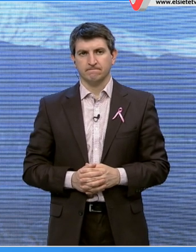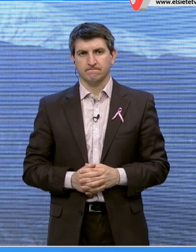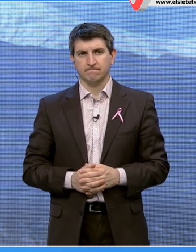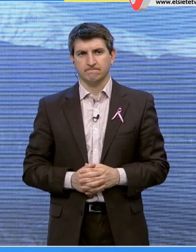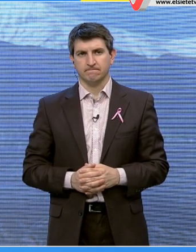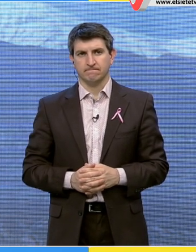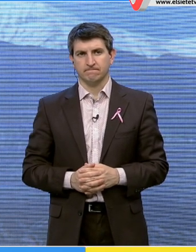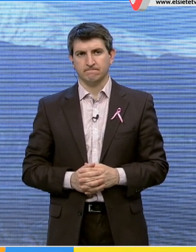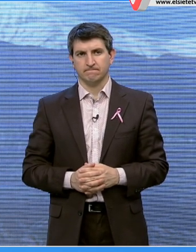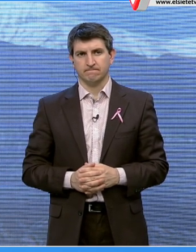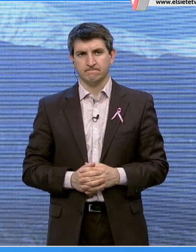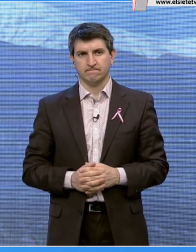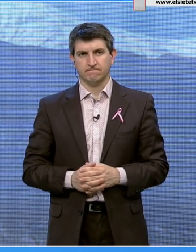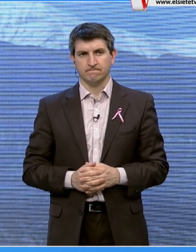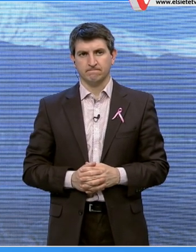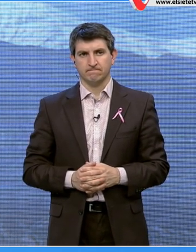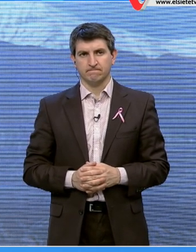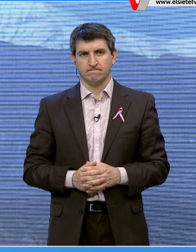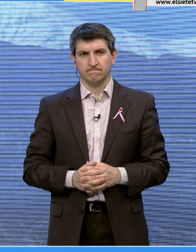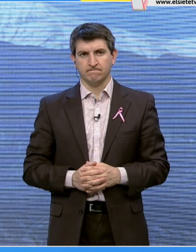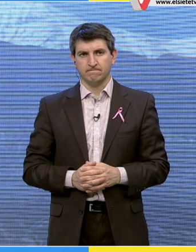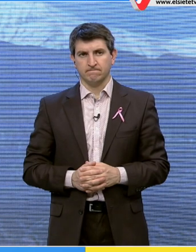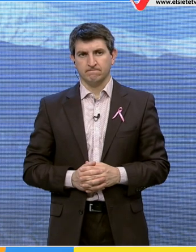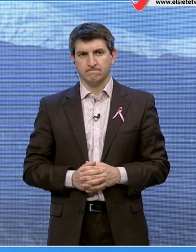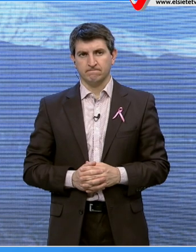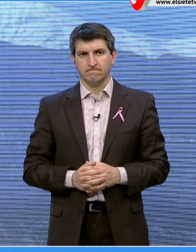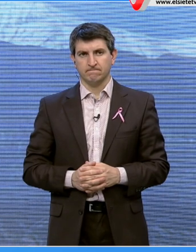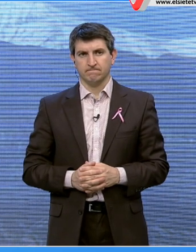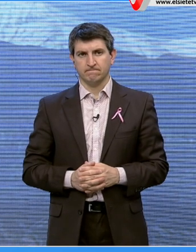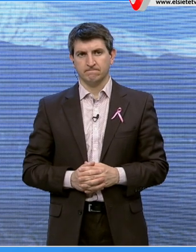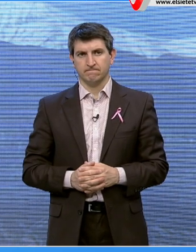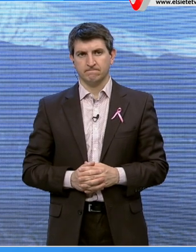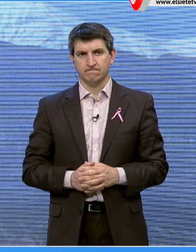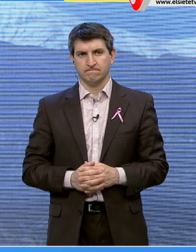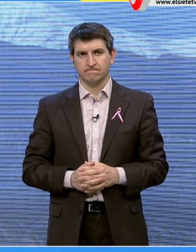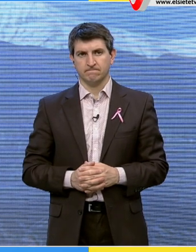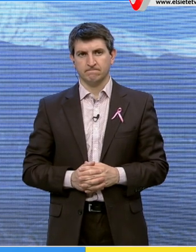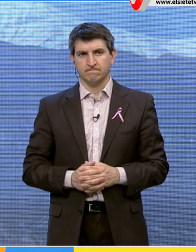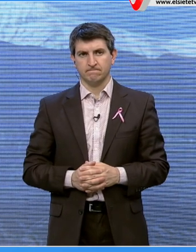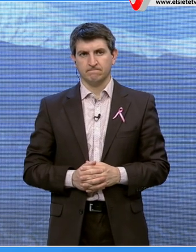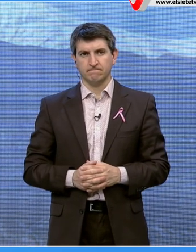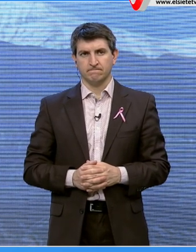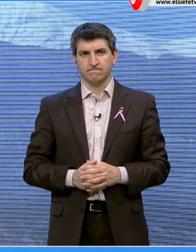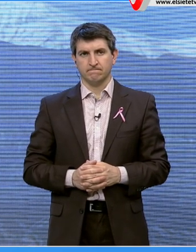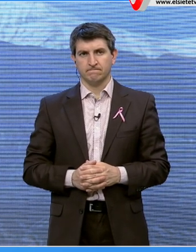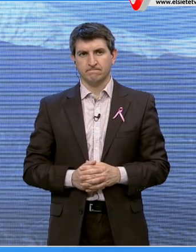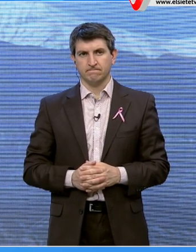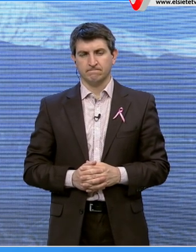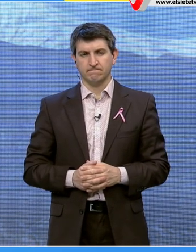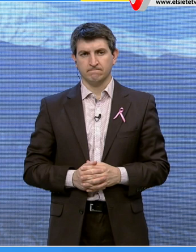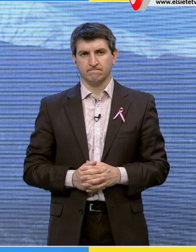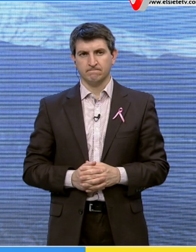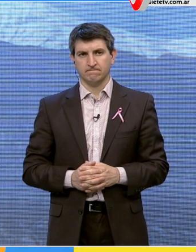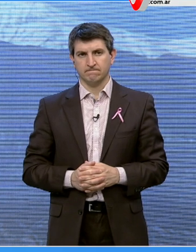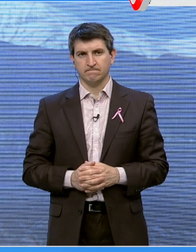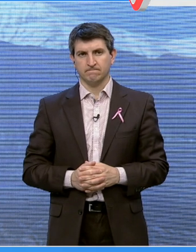Tano Robles estamos esperando a ver la denuncia correspondiente a todo lo que tenga seis y se va a investigar la inspección investigar